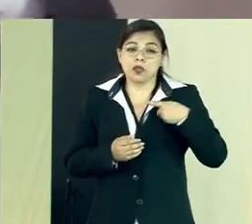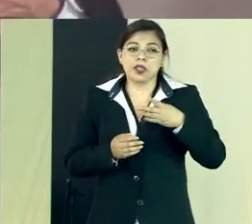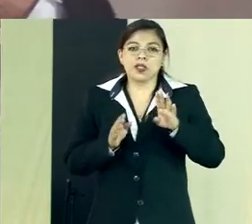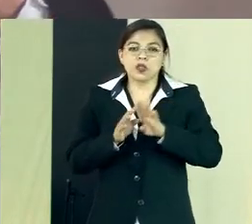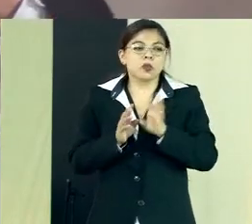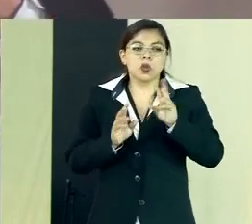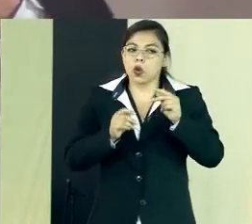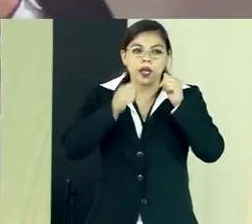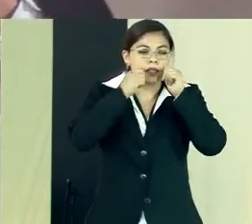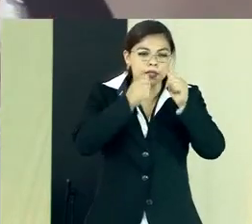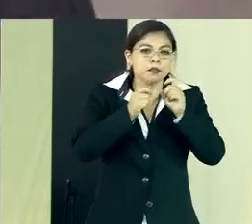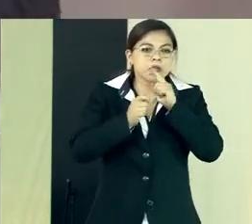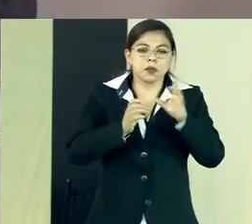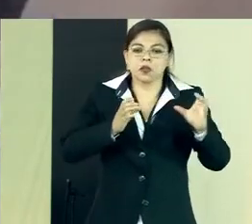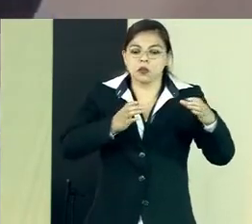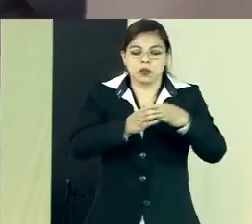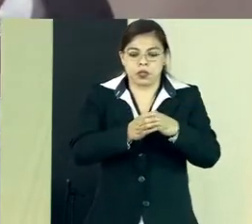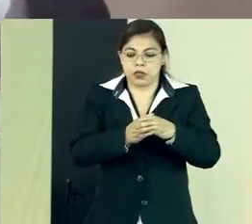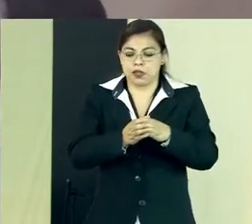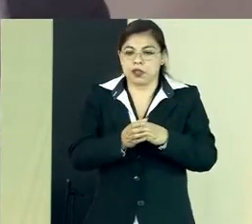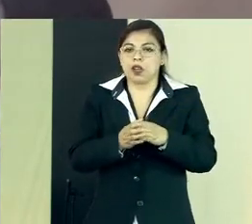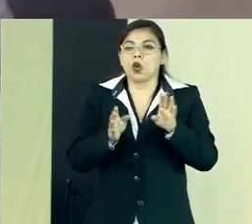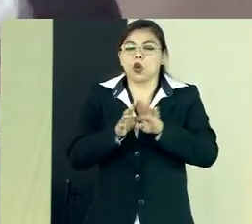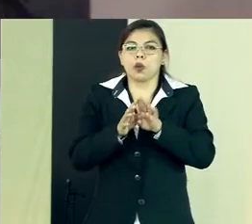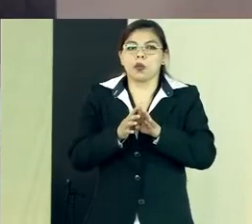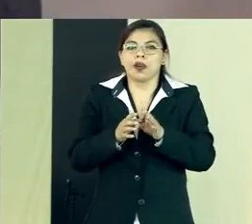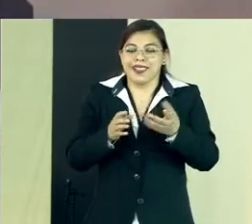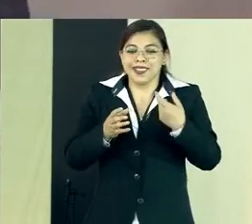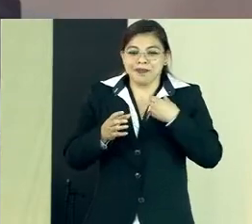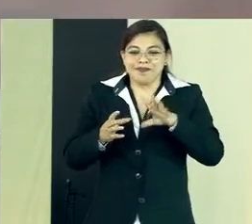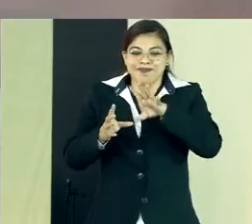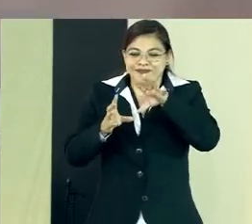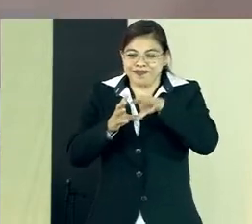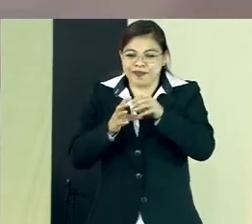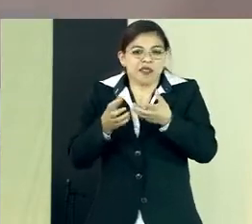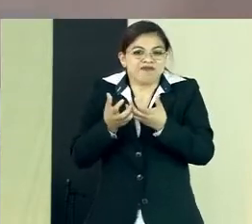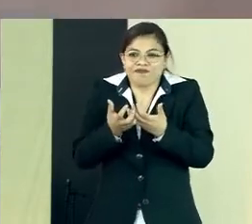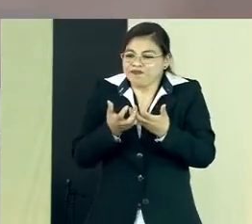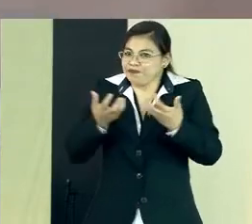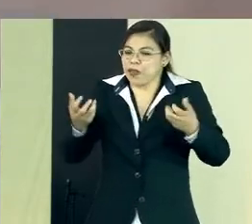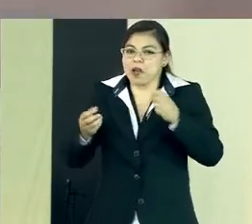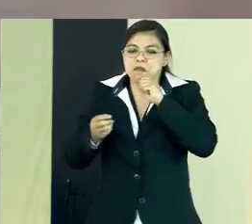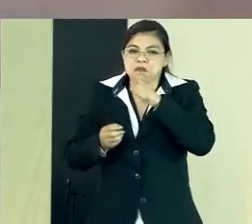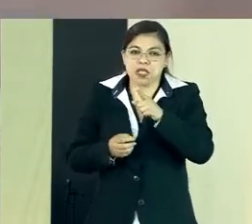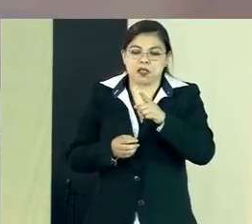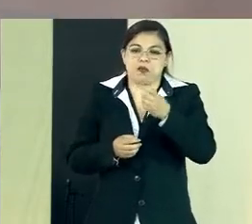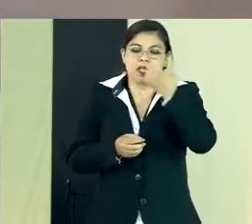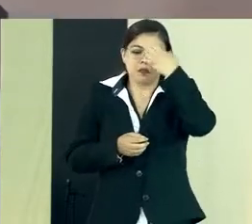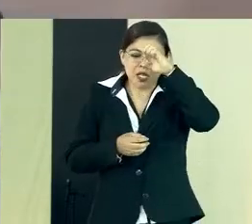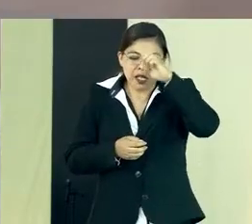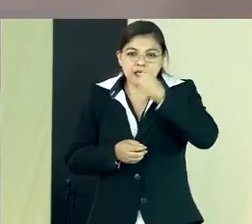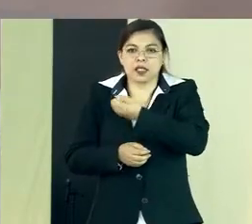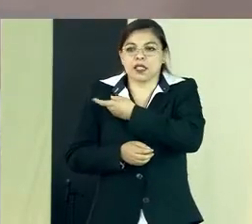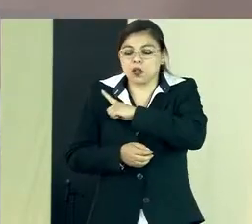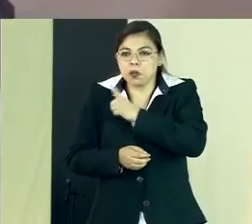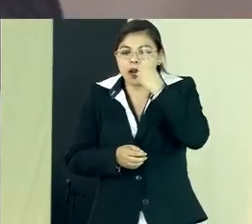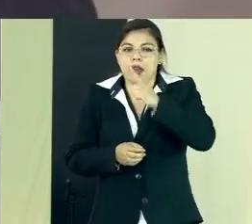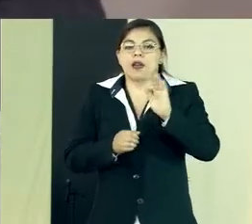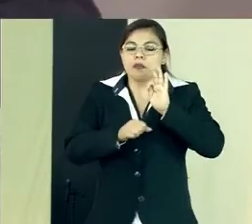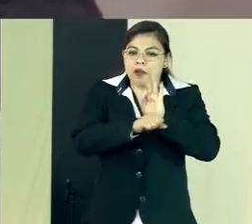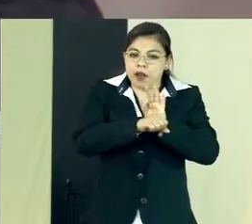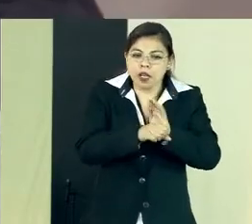desamparando a las comunidades desintegrando la experiencia de salud tanto preventiva como curativa